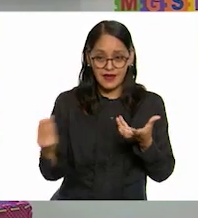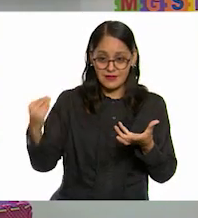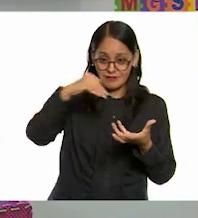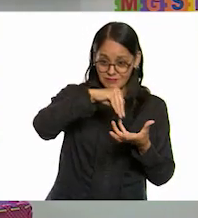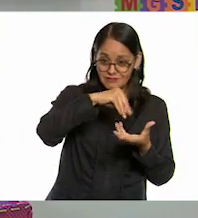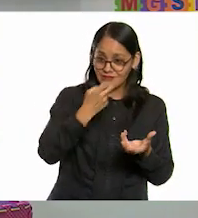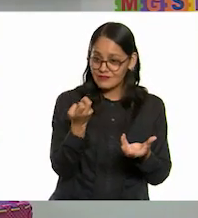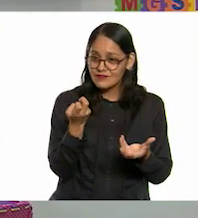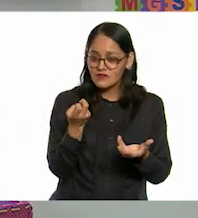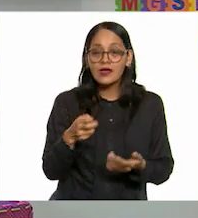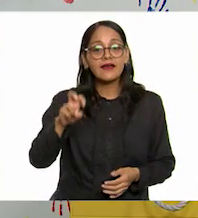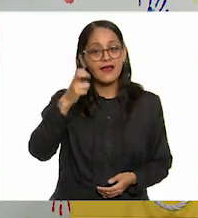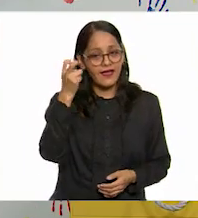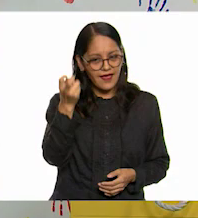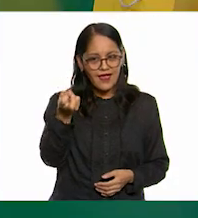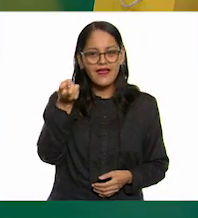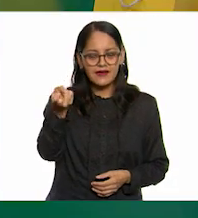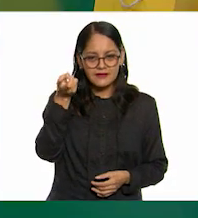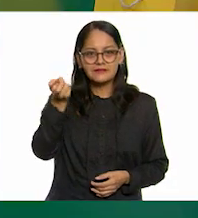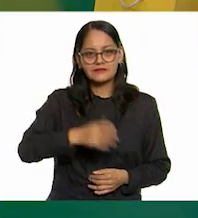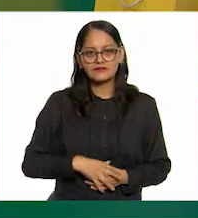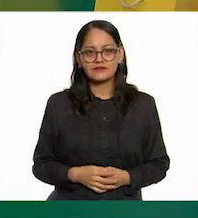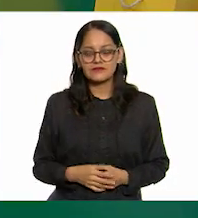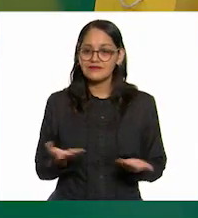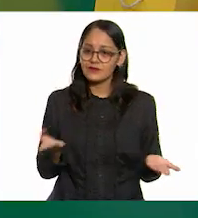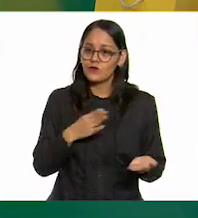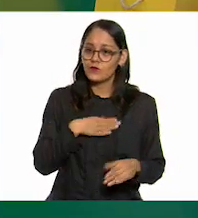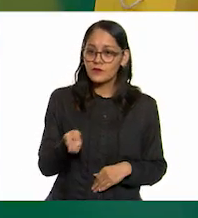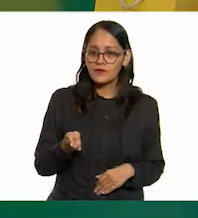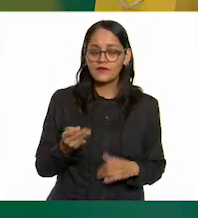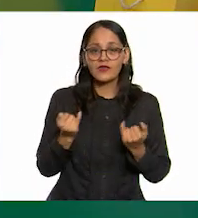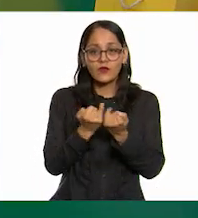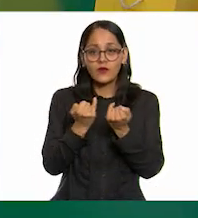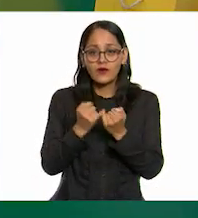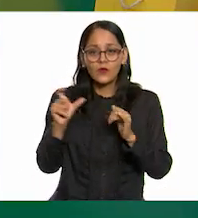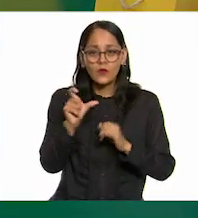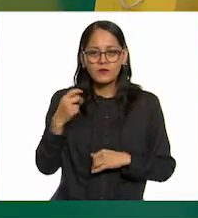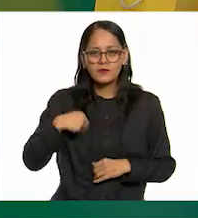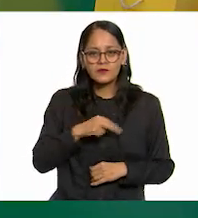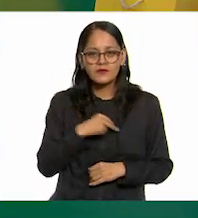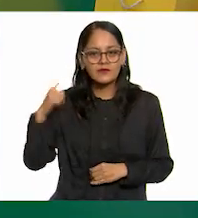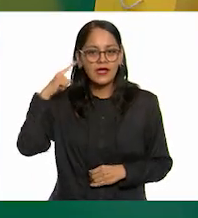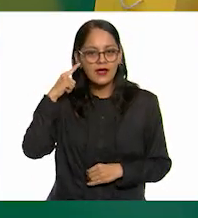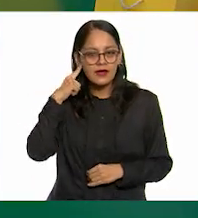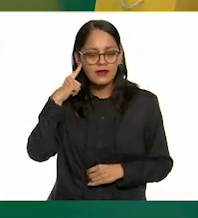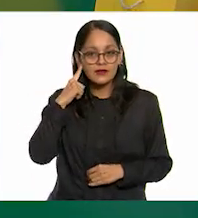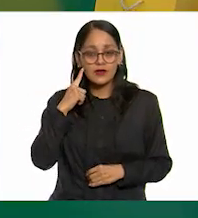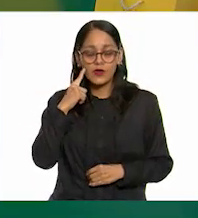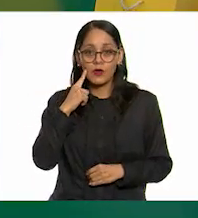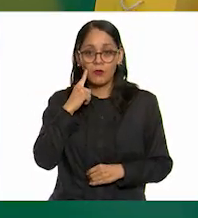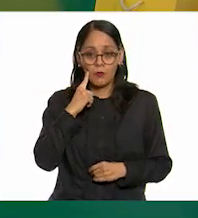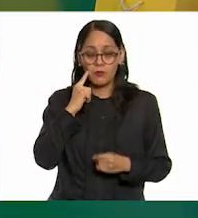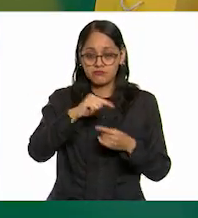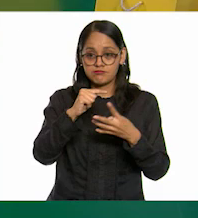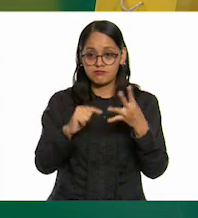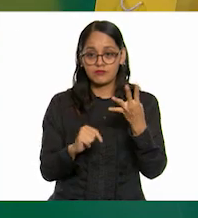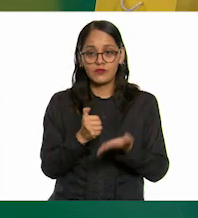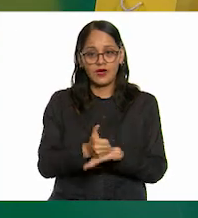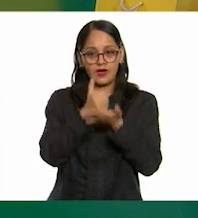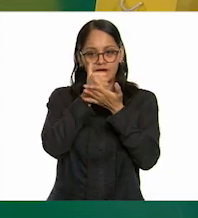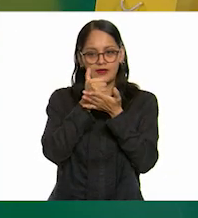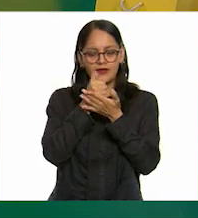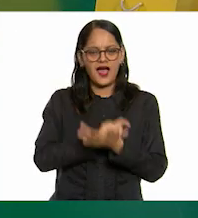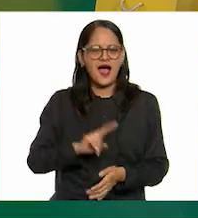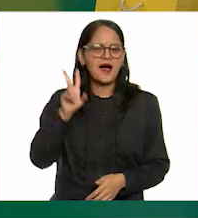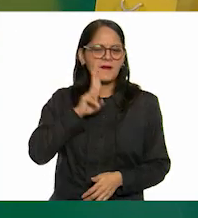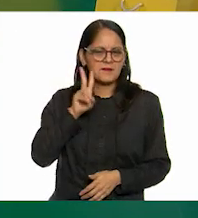Sí, exactamente. Bueno, y es que después de escuchar todos los beneficios que tiene comer chapulines, bueno, tenía que hacer el